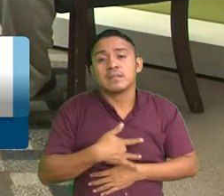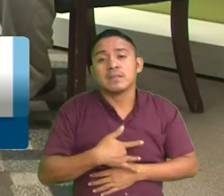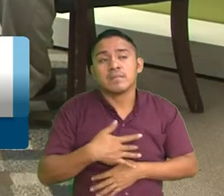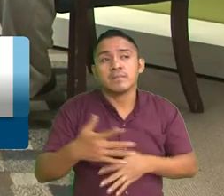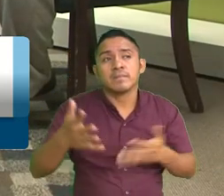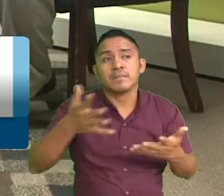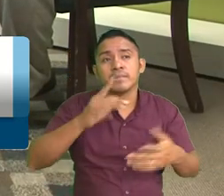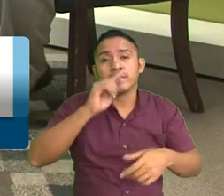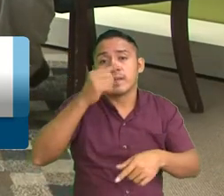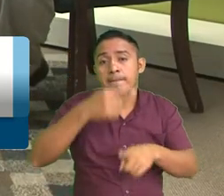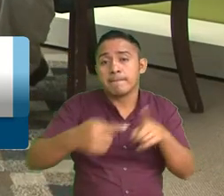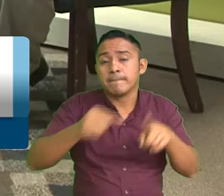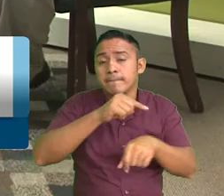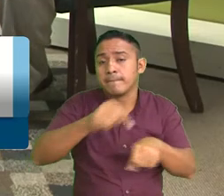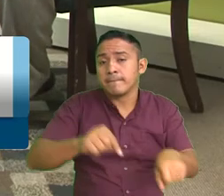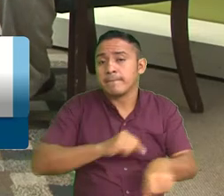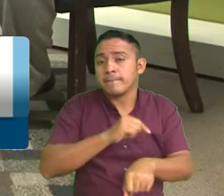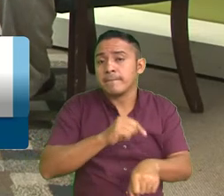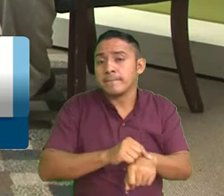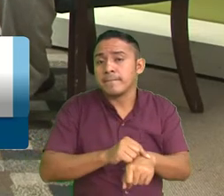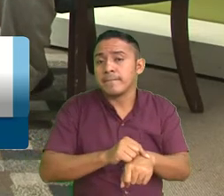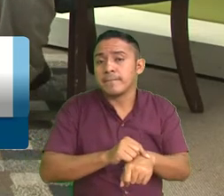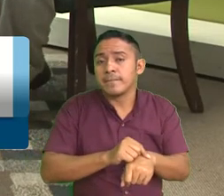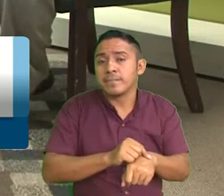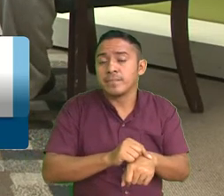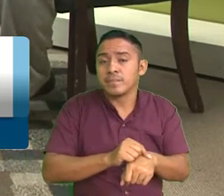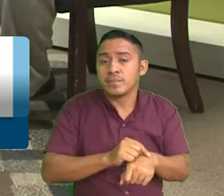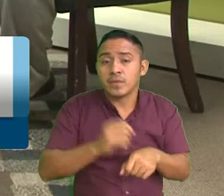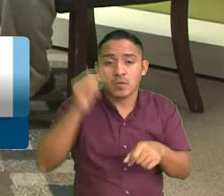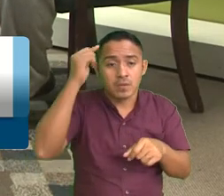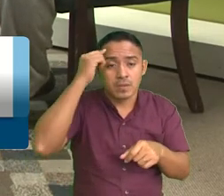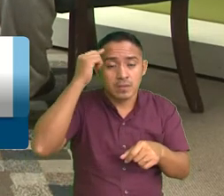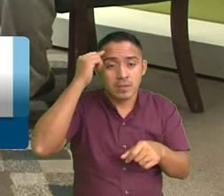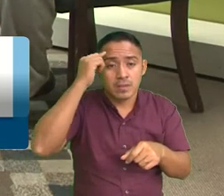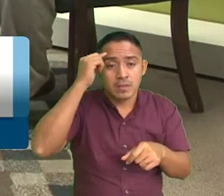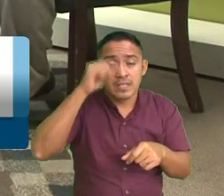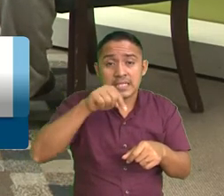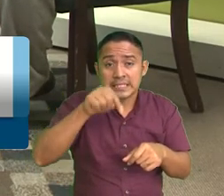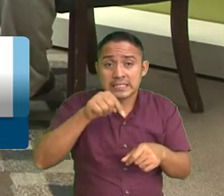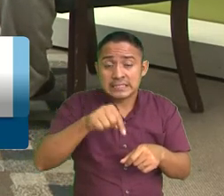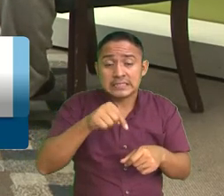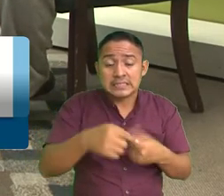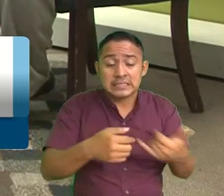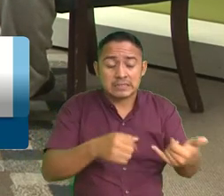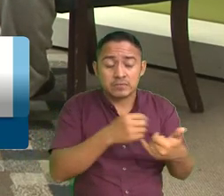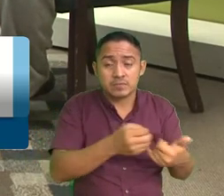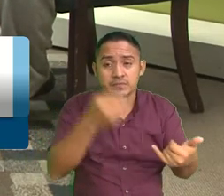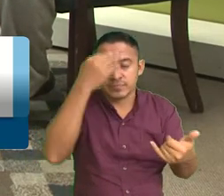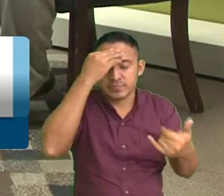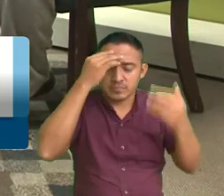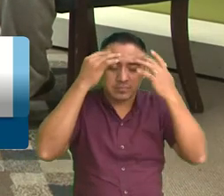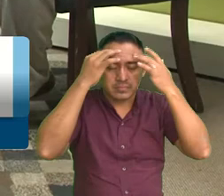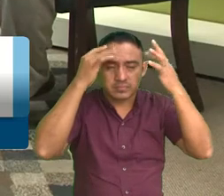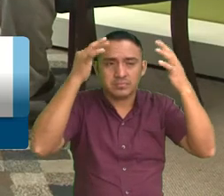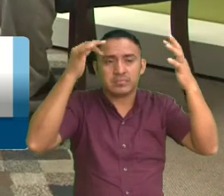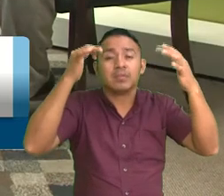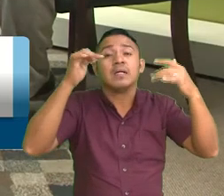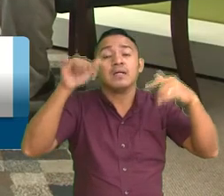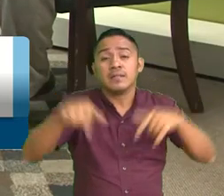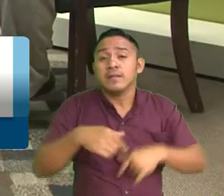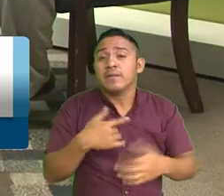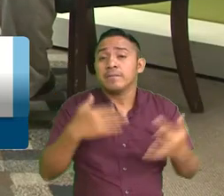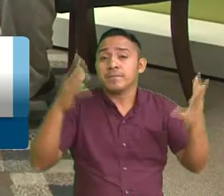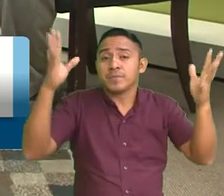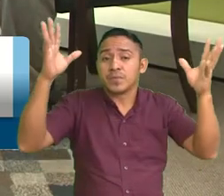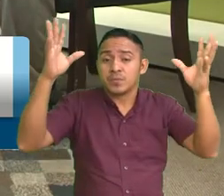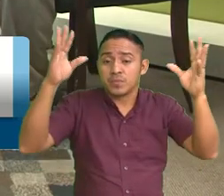o menos media hora para que la hiperactividad que genera esto, la emisión de luces en el cerebro, se